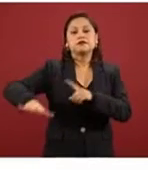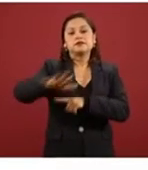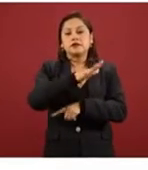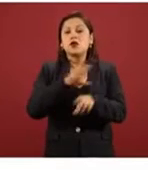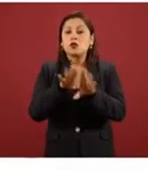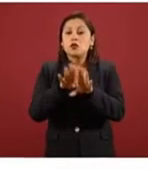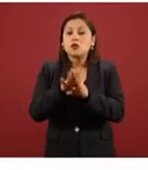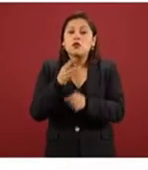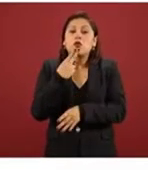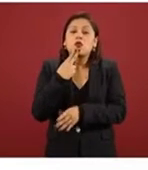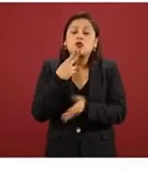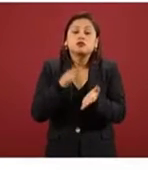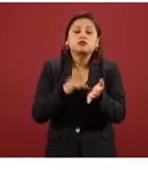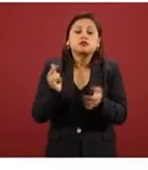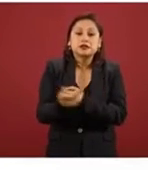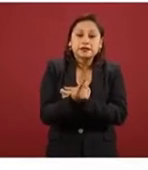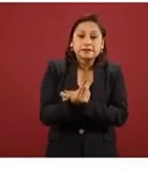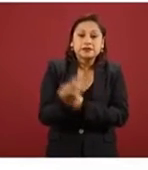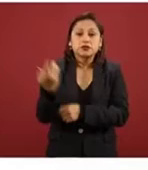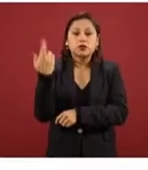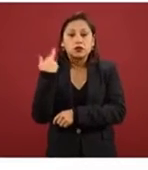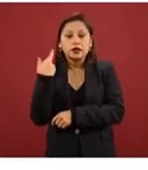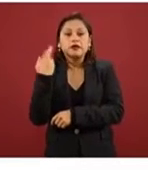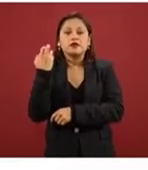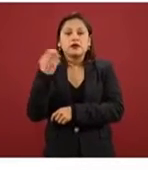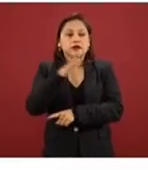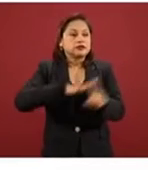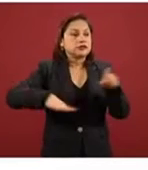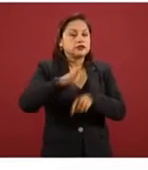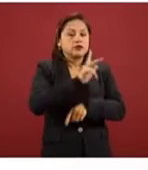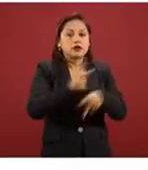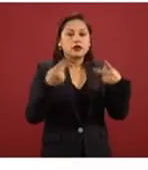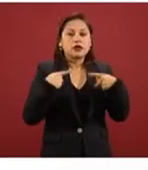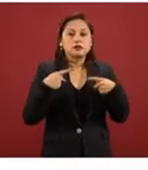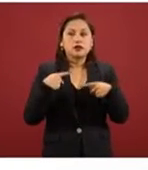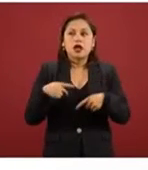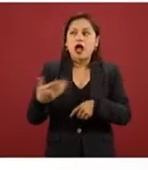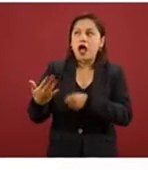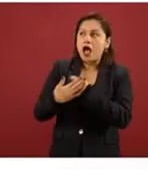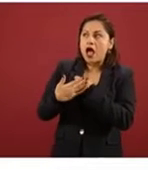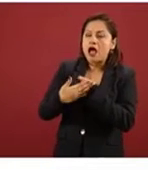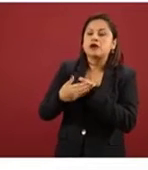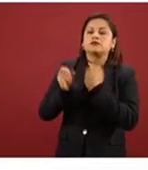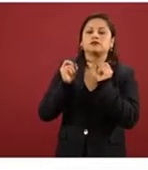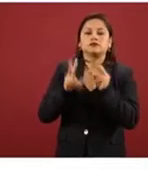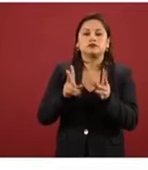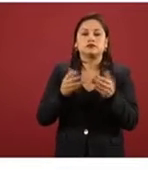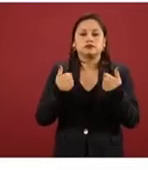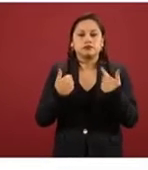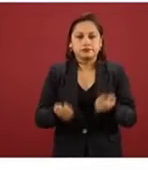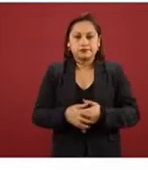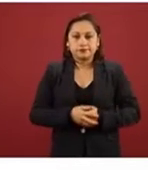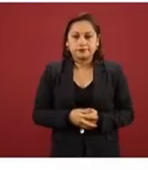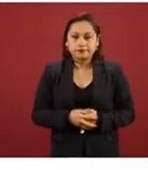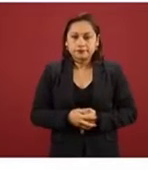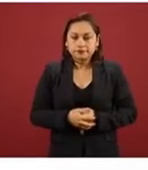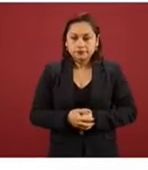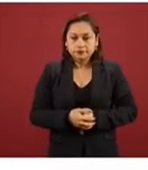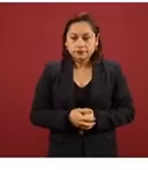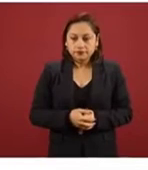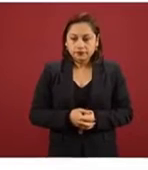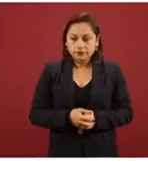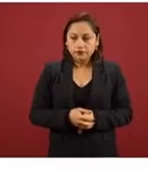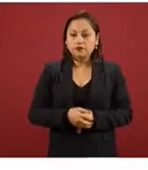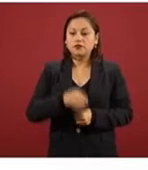de comunicación y que con ello la población puede estar mejor preparada. A través de